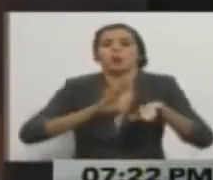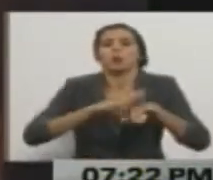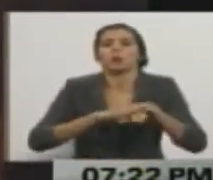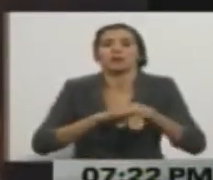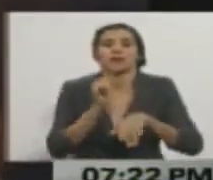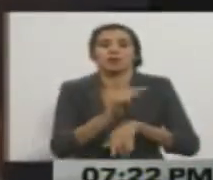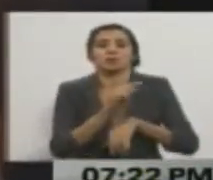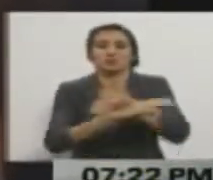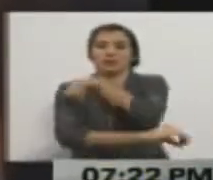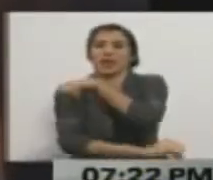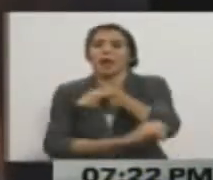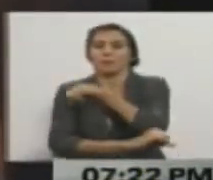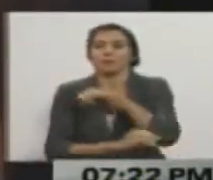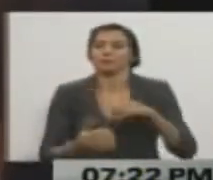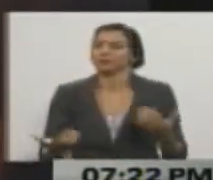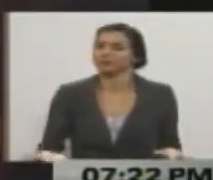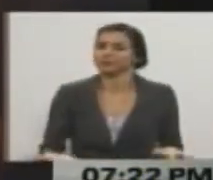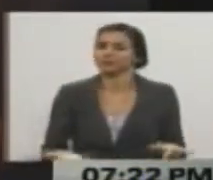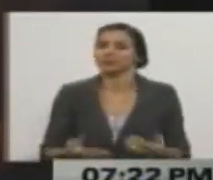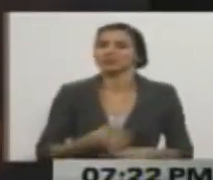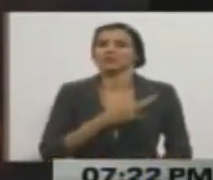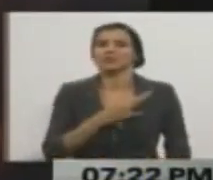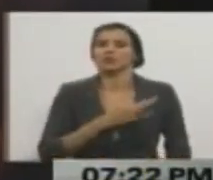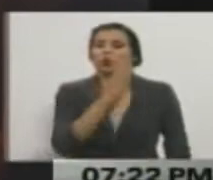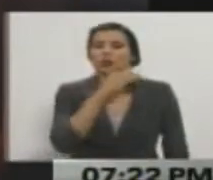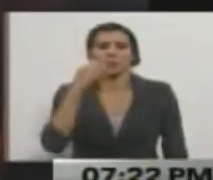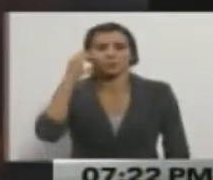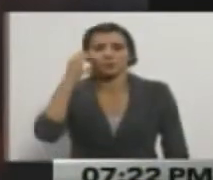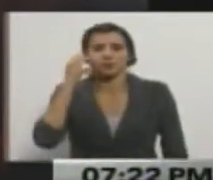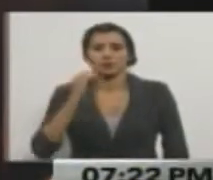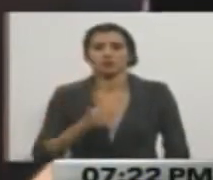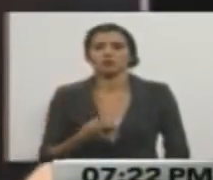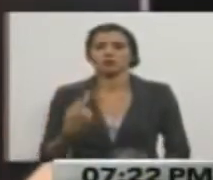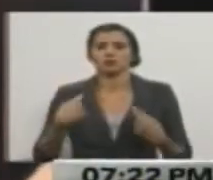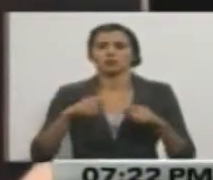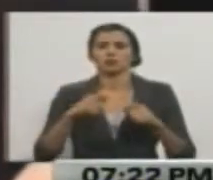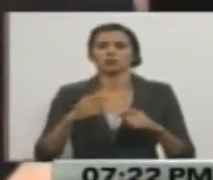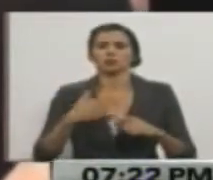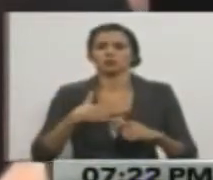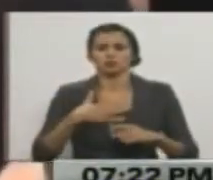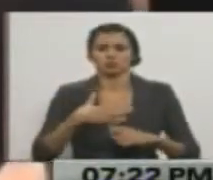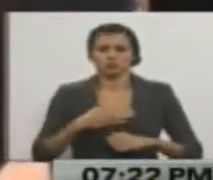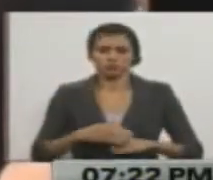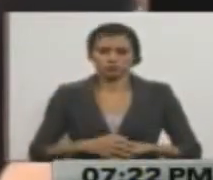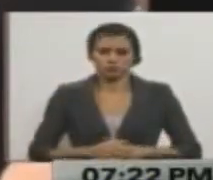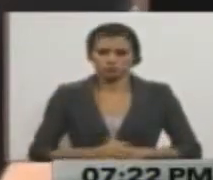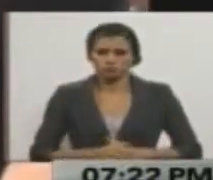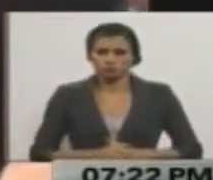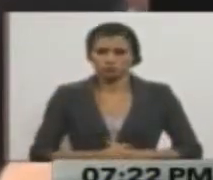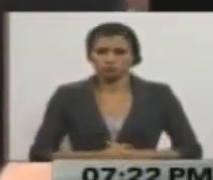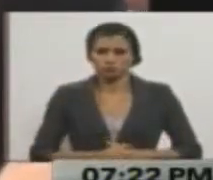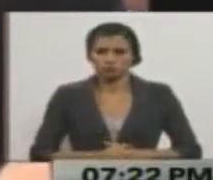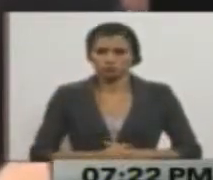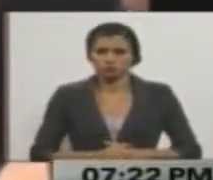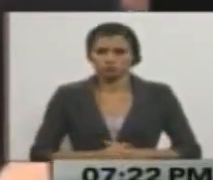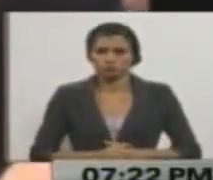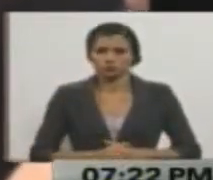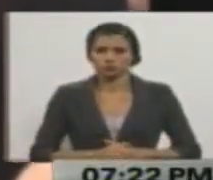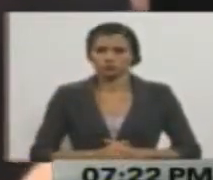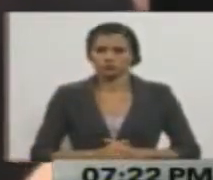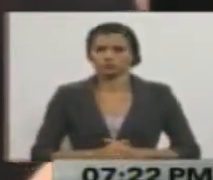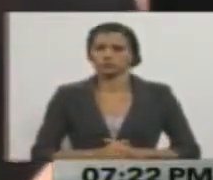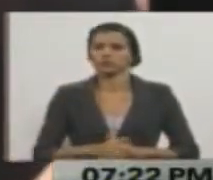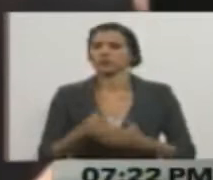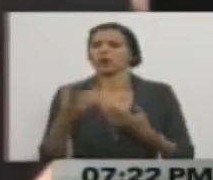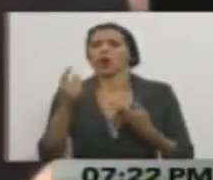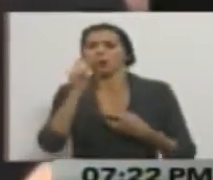primer lugar, por el hecho de que el señor Capriles trató de colgarse de una brocha cronológica imposible. Esa brocha cronológica es haber